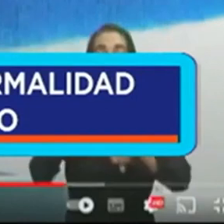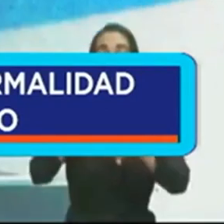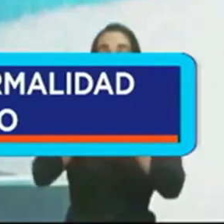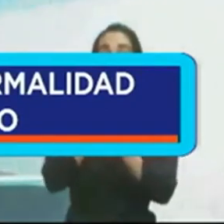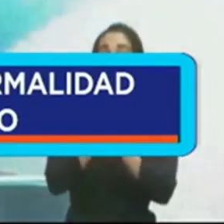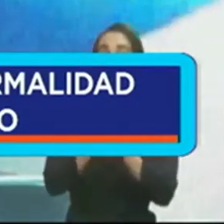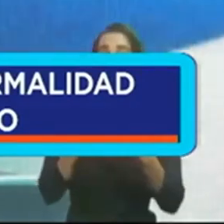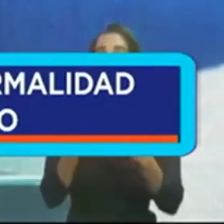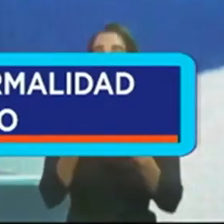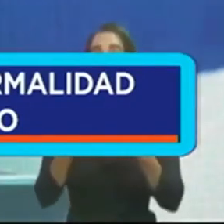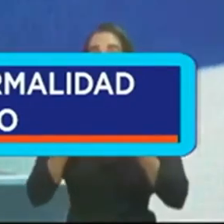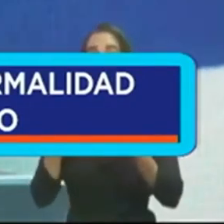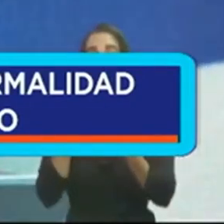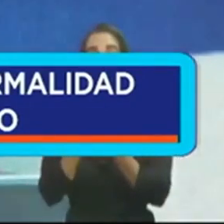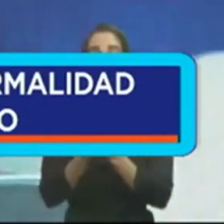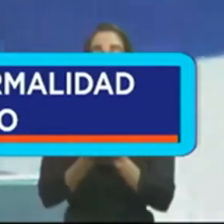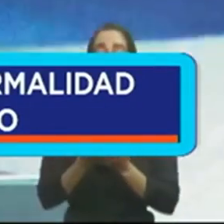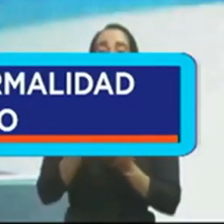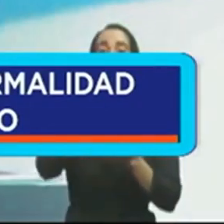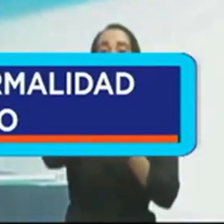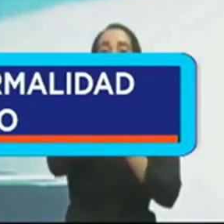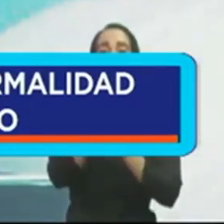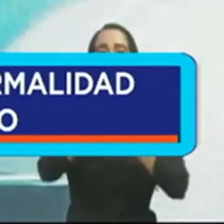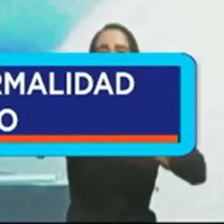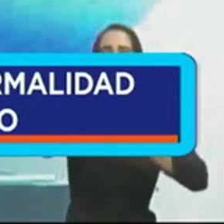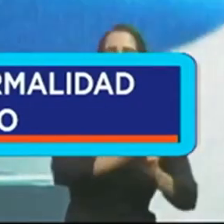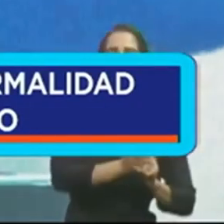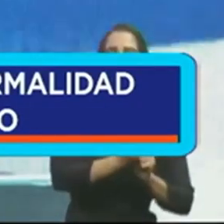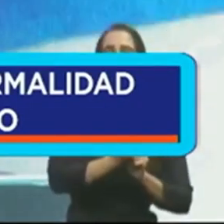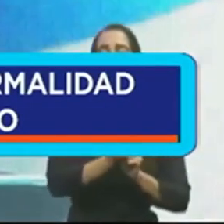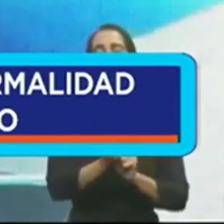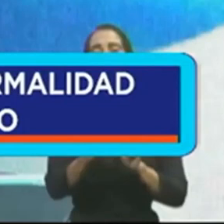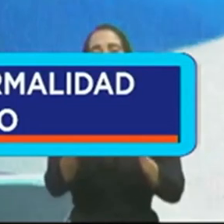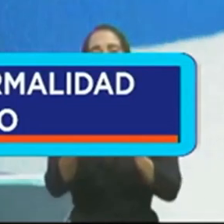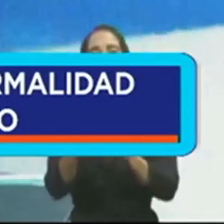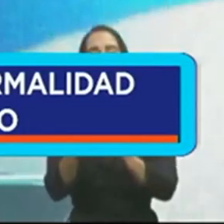difícil y con la situación de pandemia